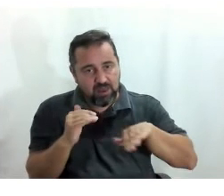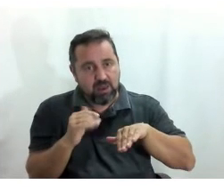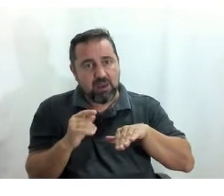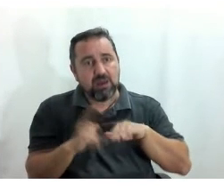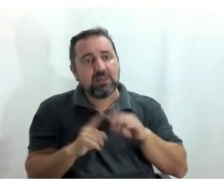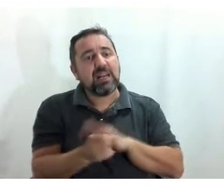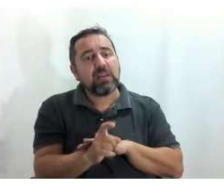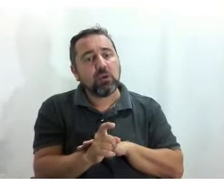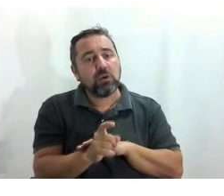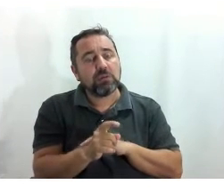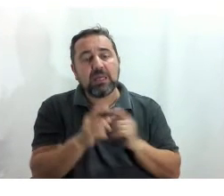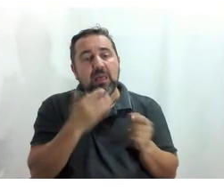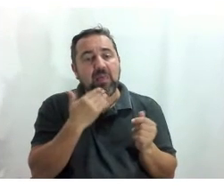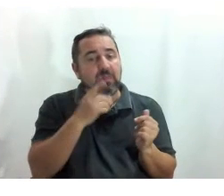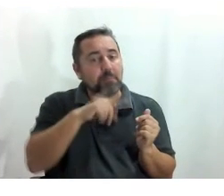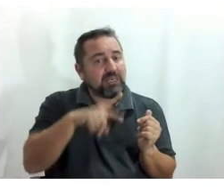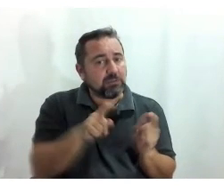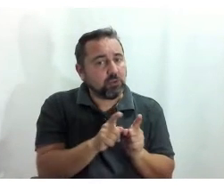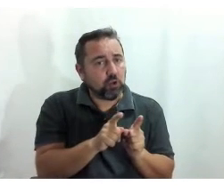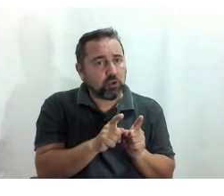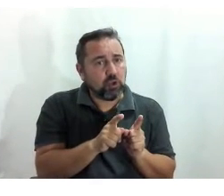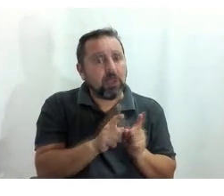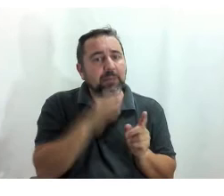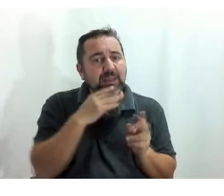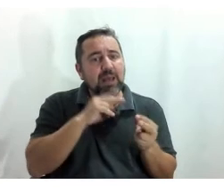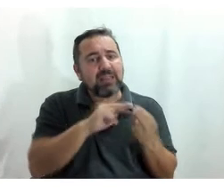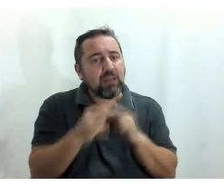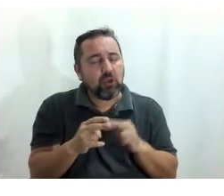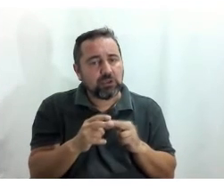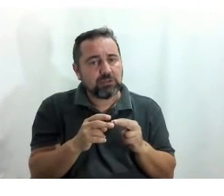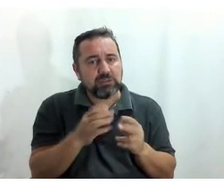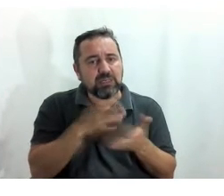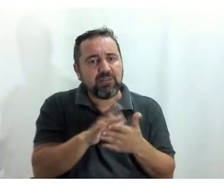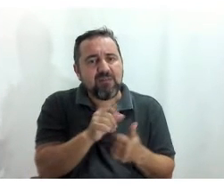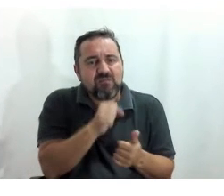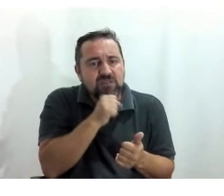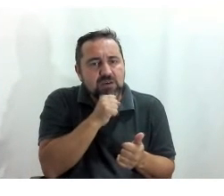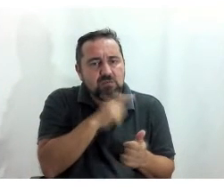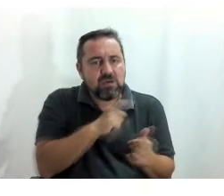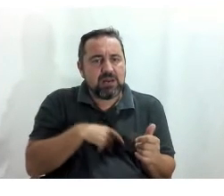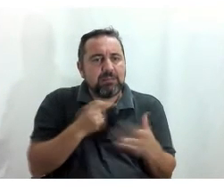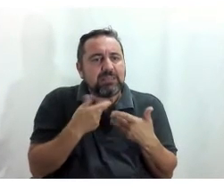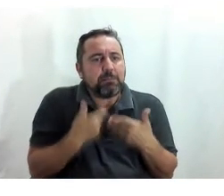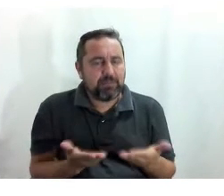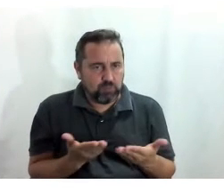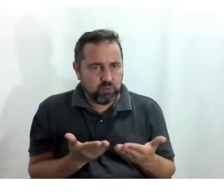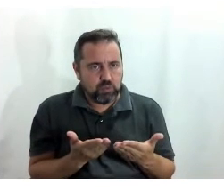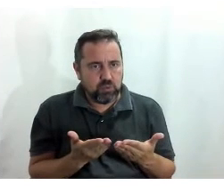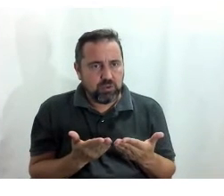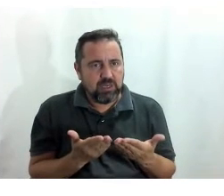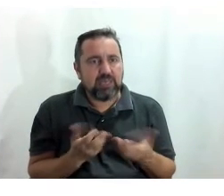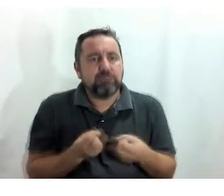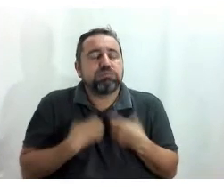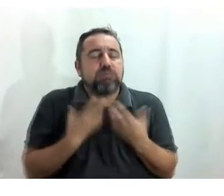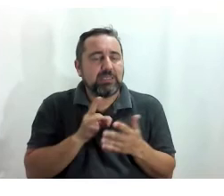ratón que tiene pocos meses de edad, pero que tiene ciertas alteraciones genéticas que hacen que tenga un envejecimiento general prematuro y va a manifestar una serie